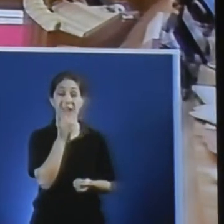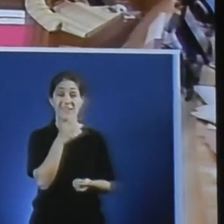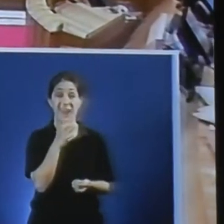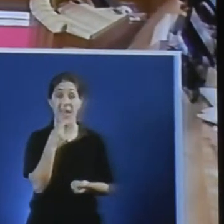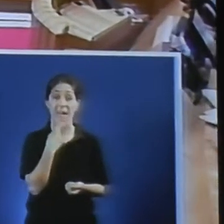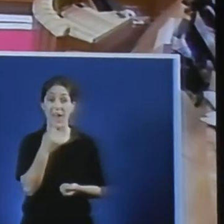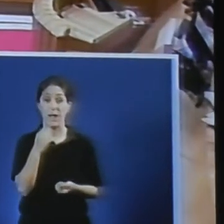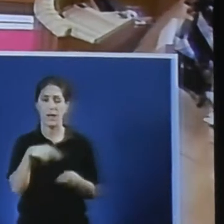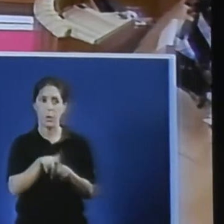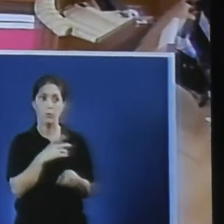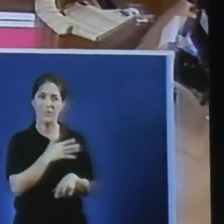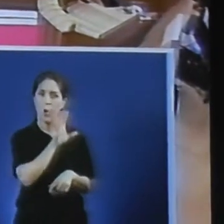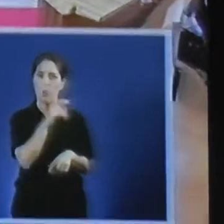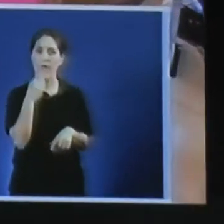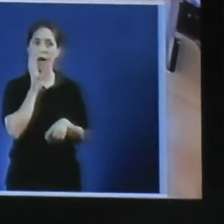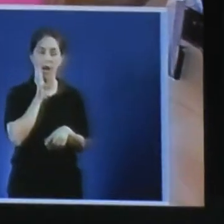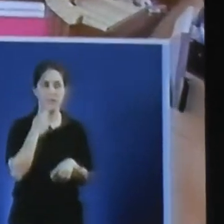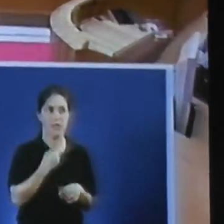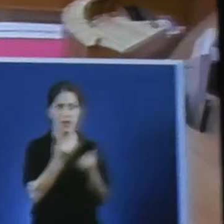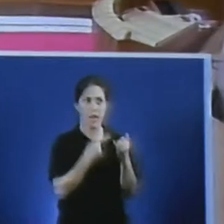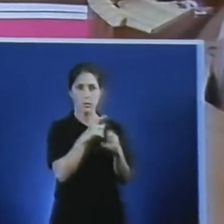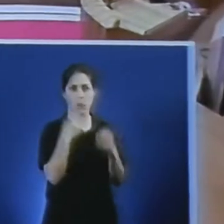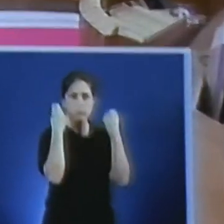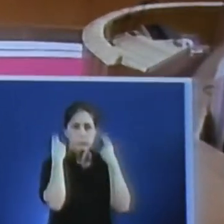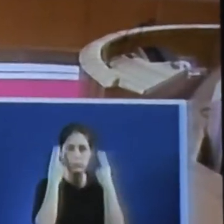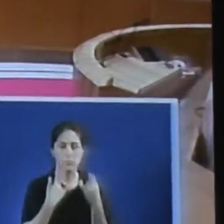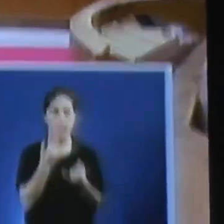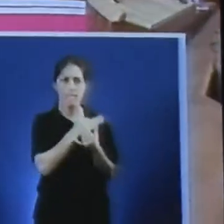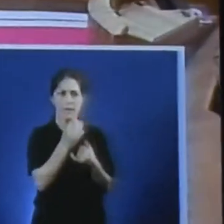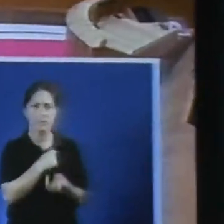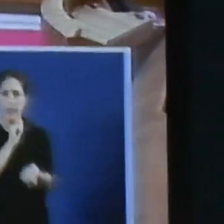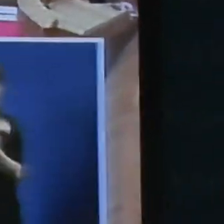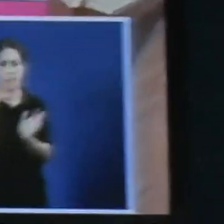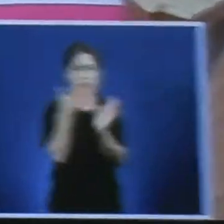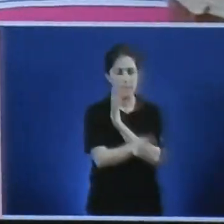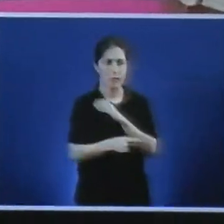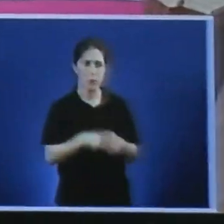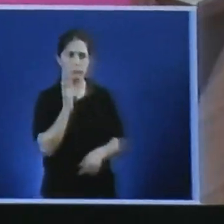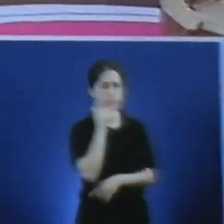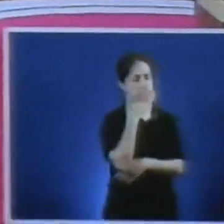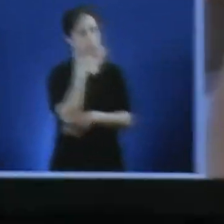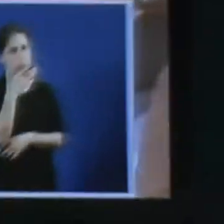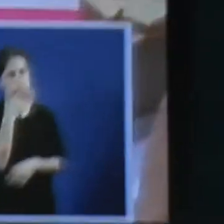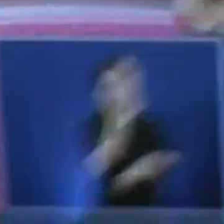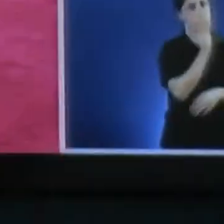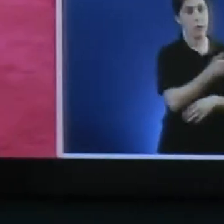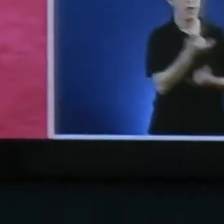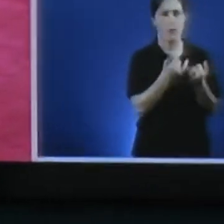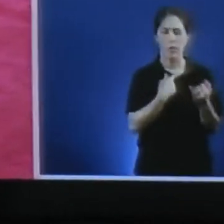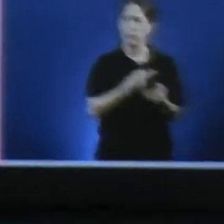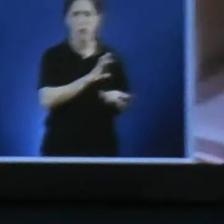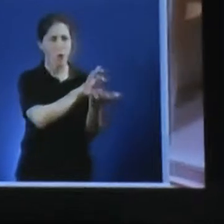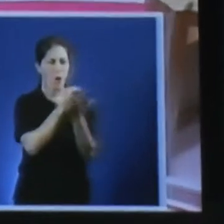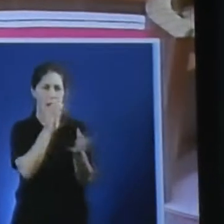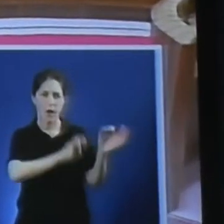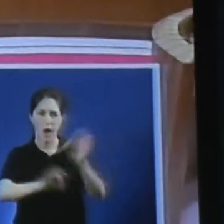y permanece en esa seguridad es juzgado en rebeldía de la zona los organismos internacionales